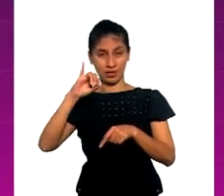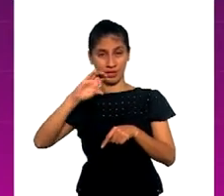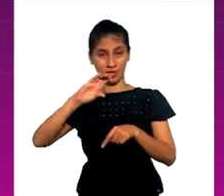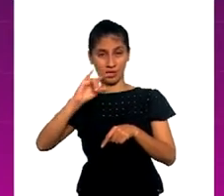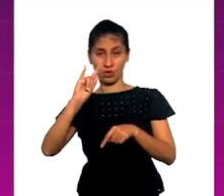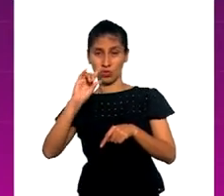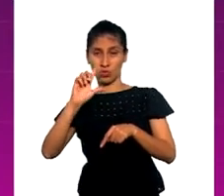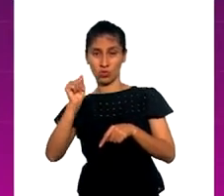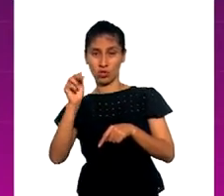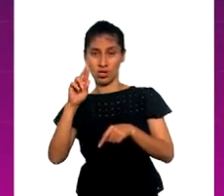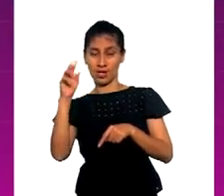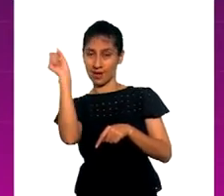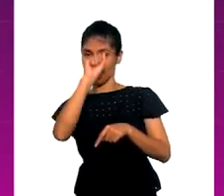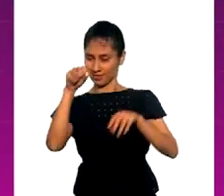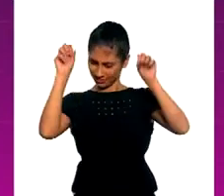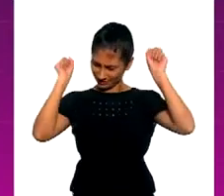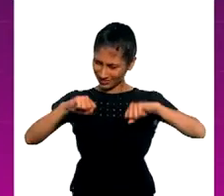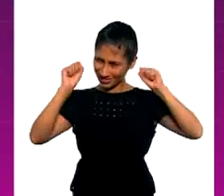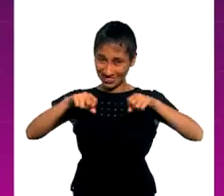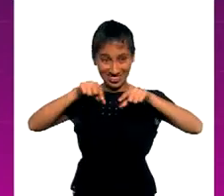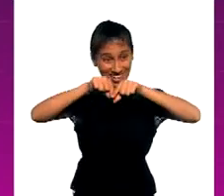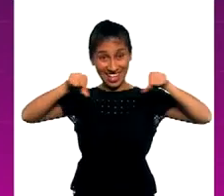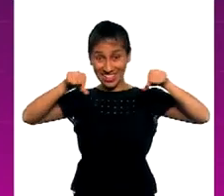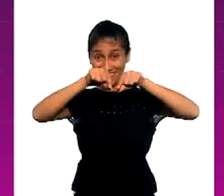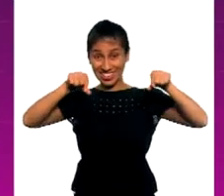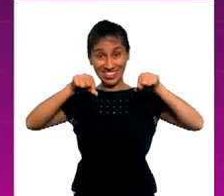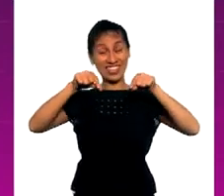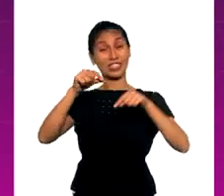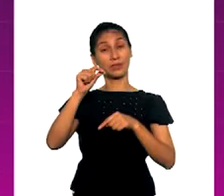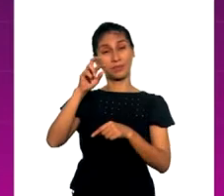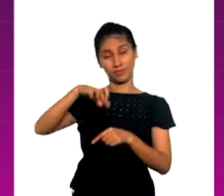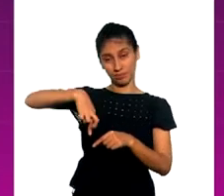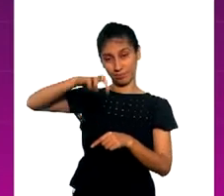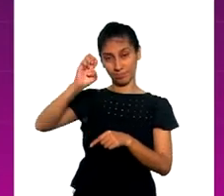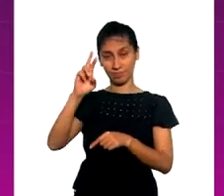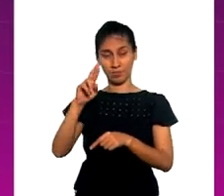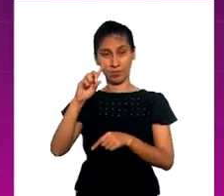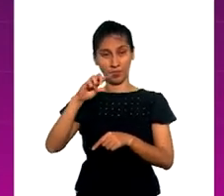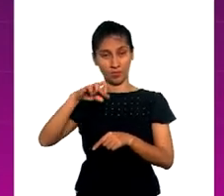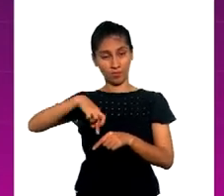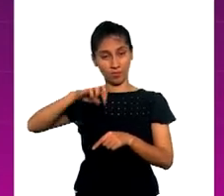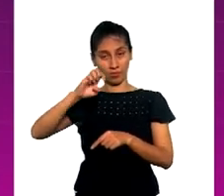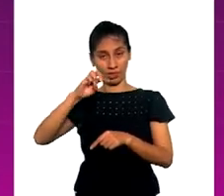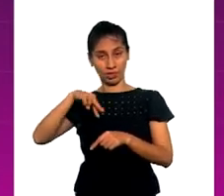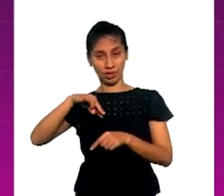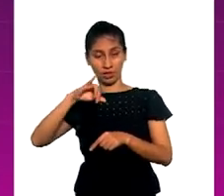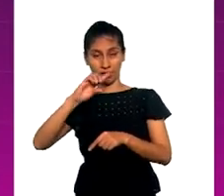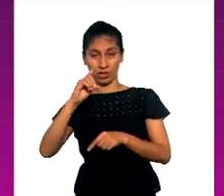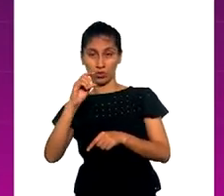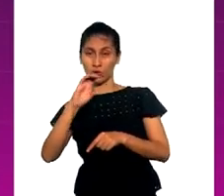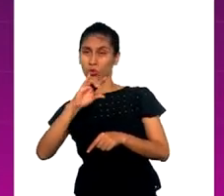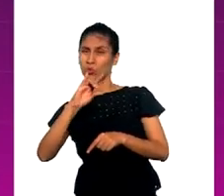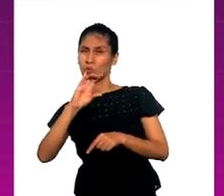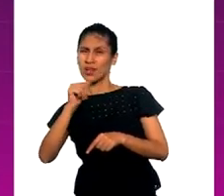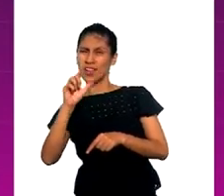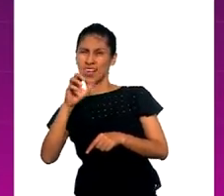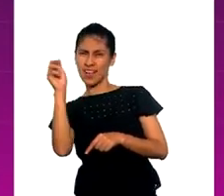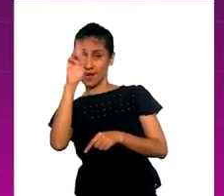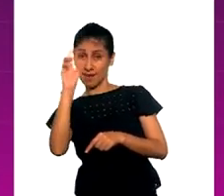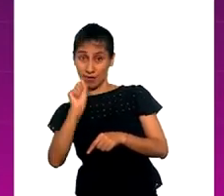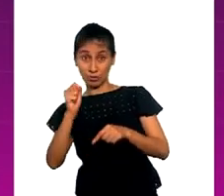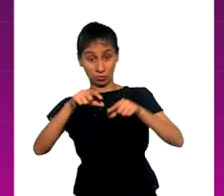las líneas perpendiculares son líneas que al cruzarse forman un ángulo de 90